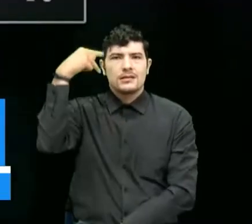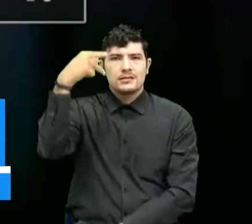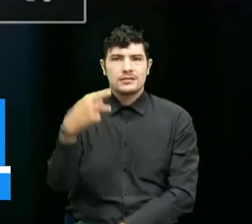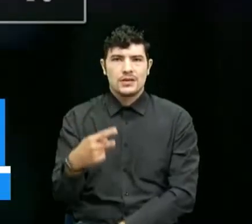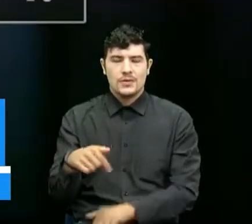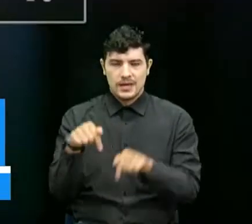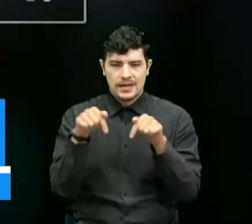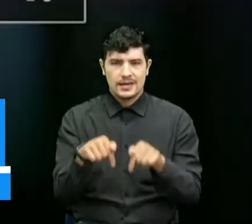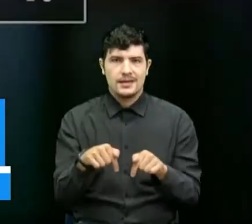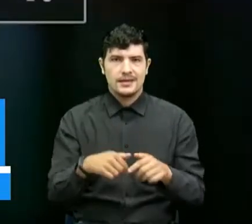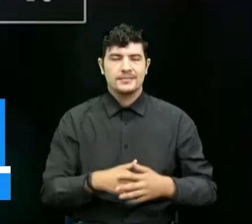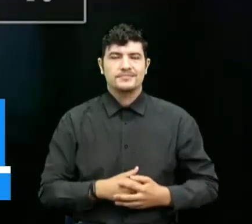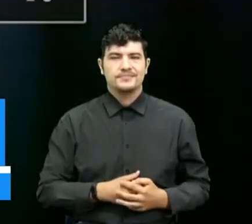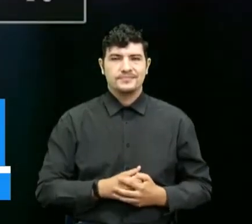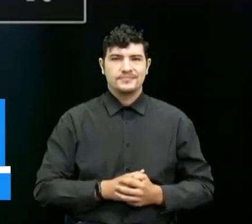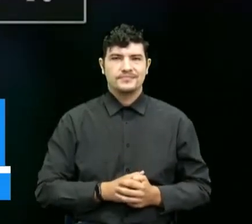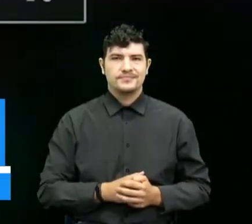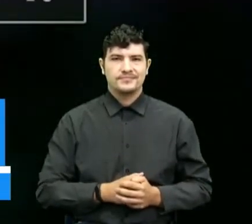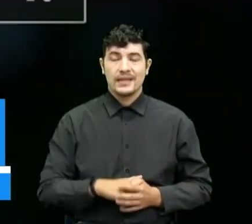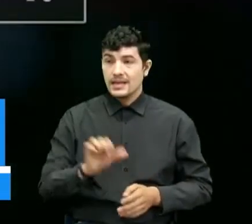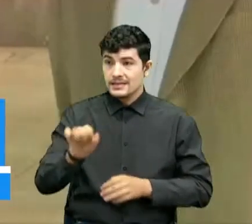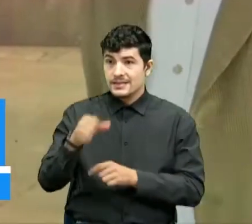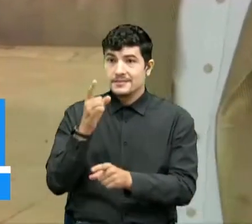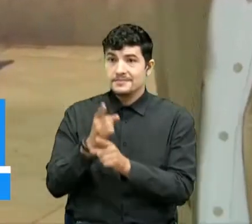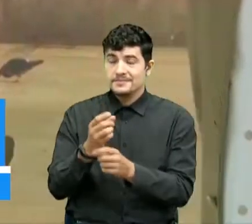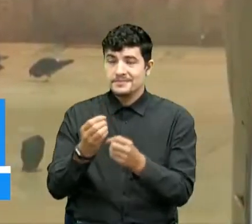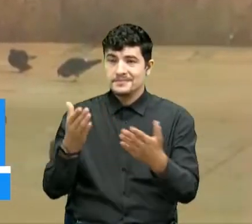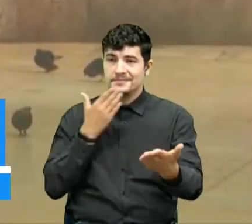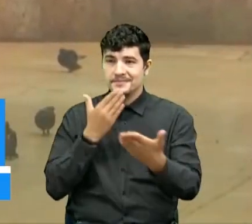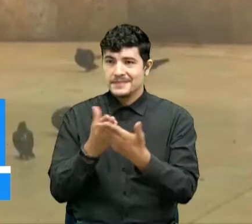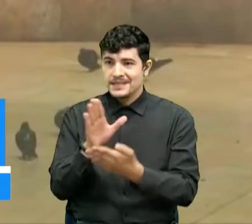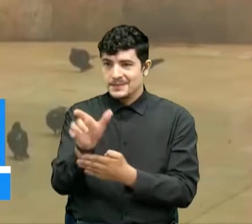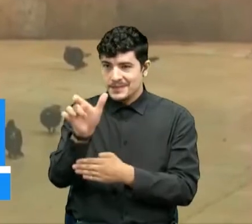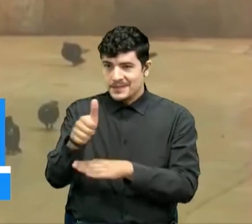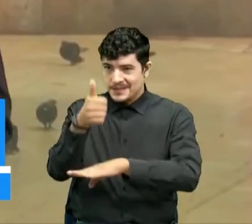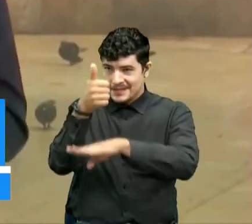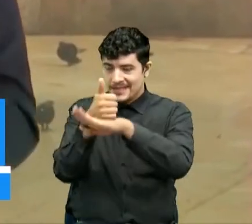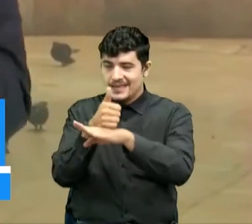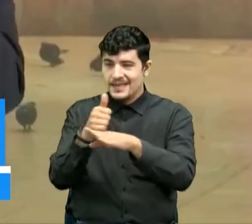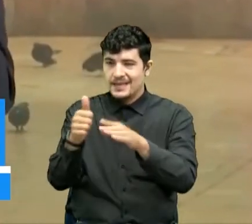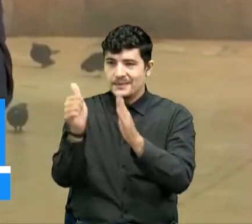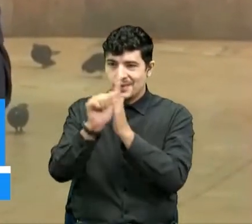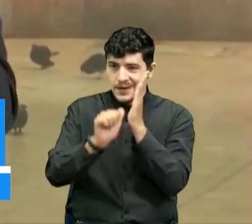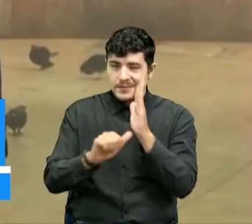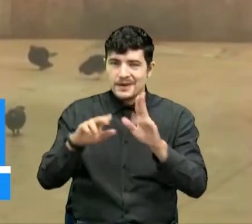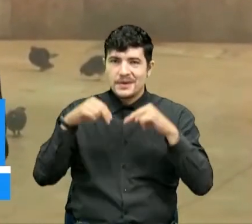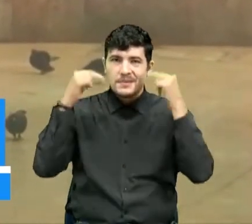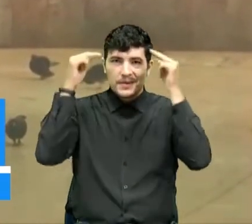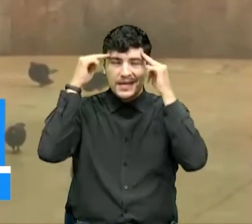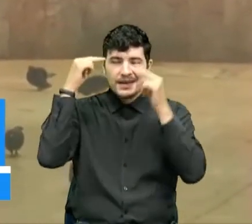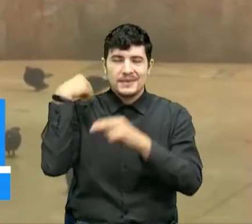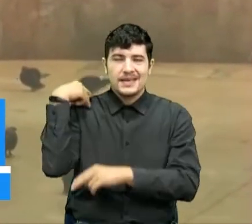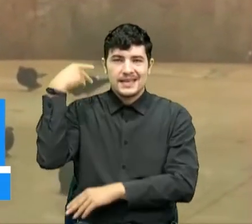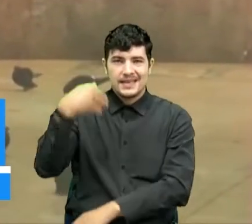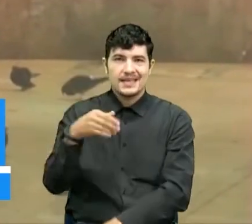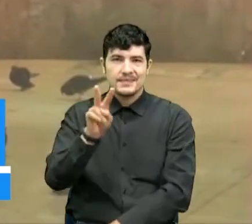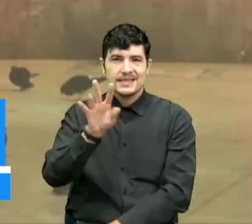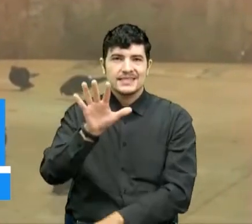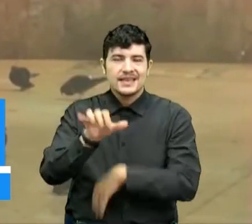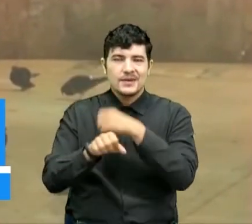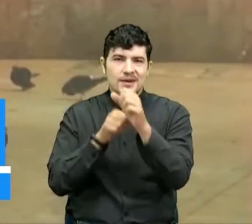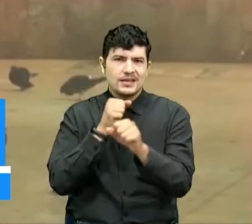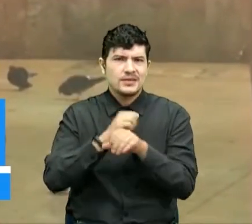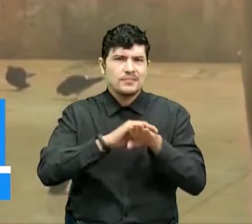nuestra pequeña patria. Claro que sí, Vladimir García, director de Memorias 25 años. Y pues bueno, ahí está entonces la invitación para que